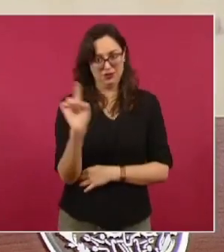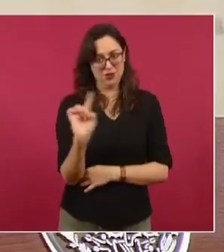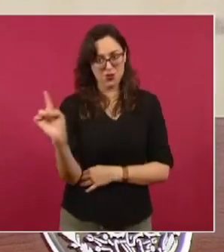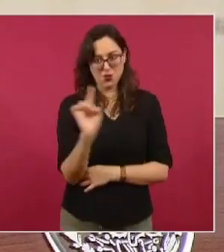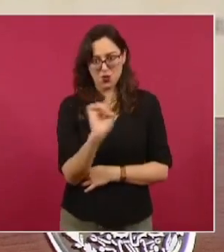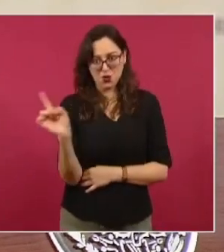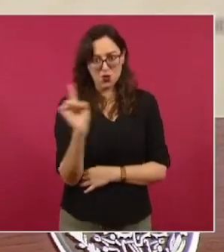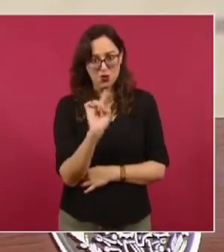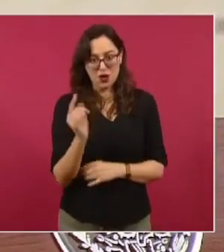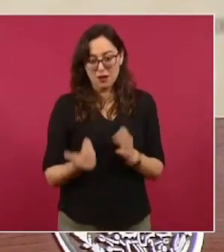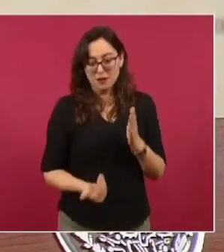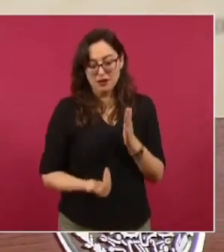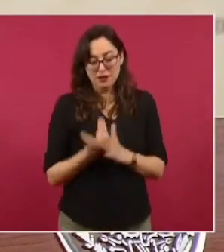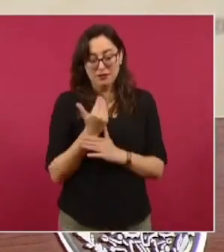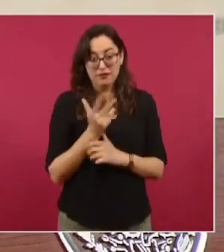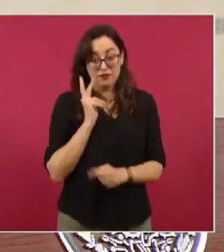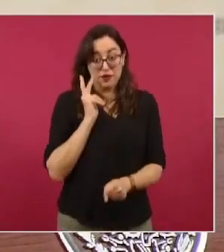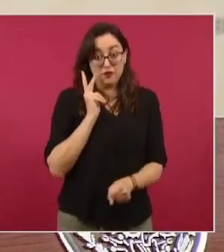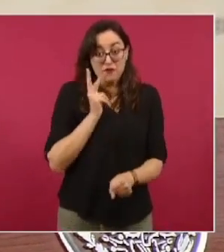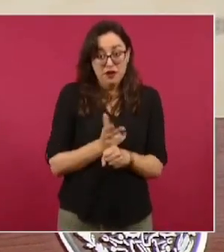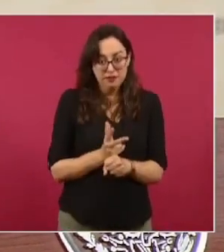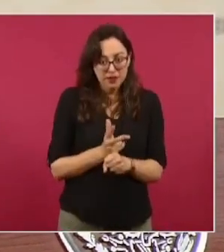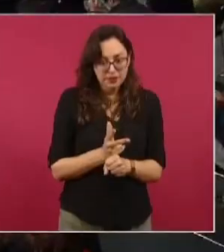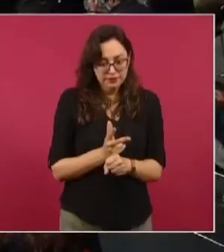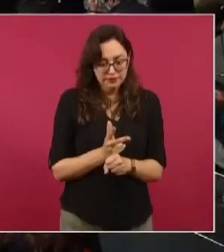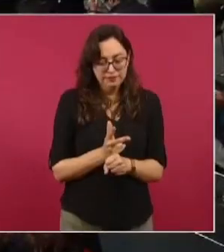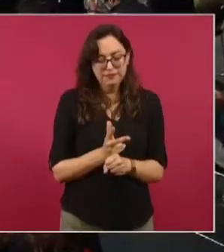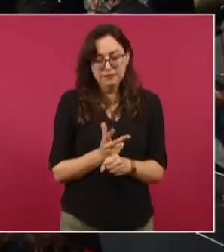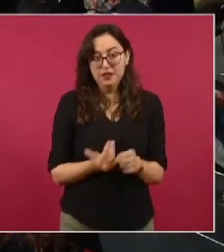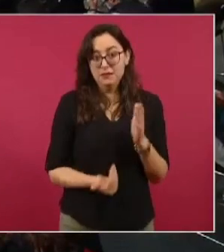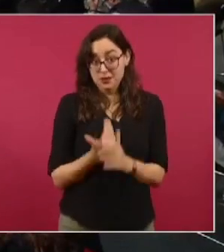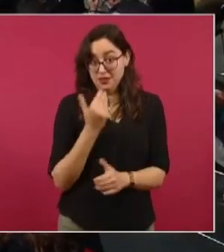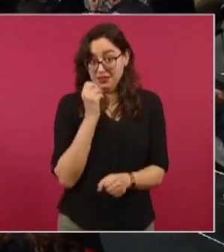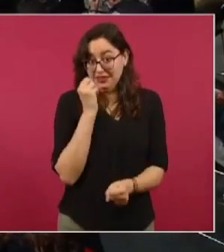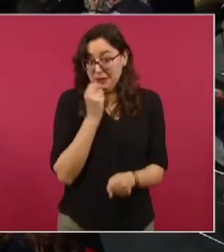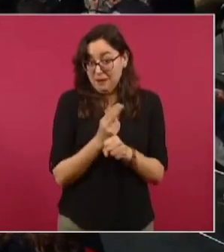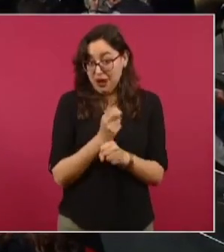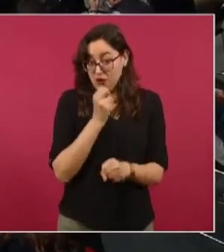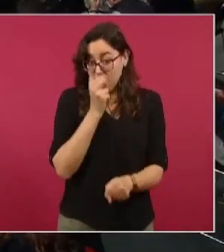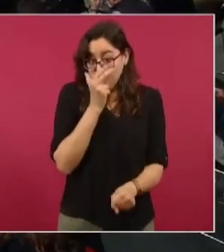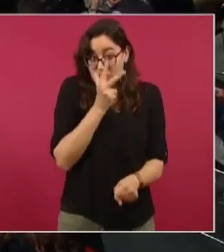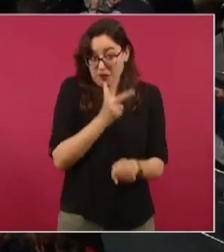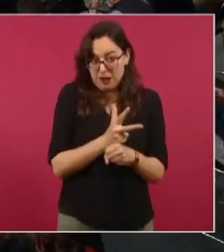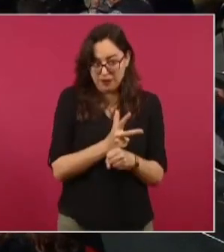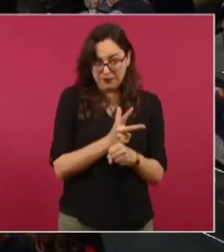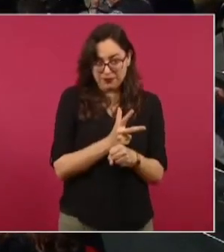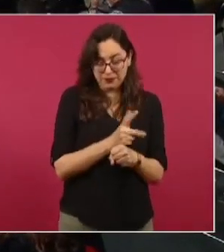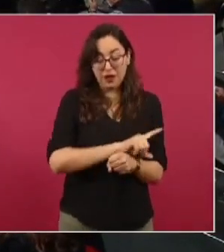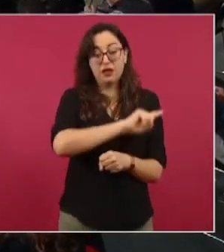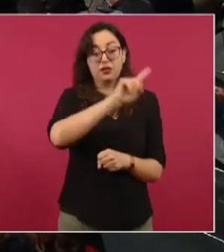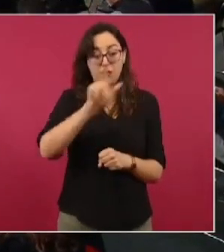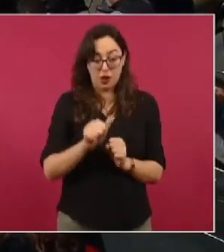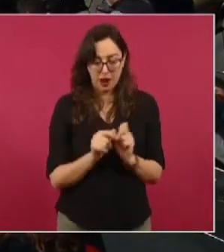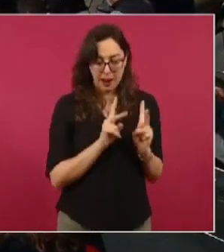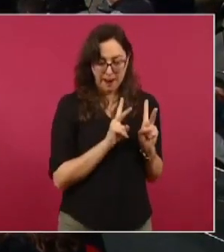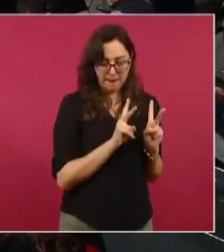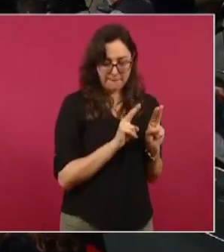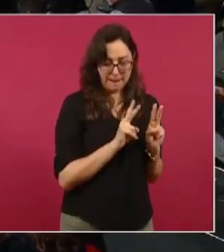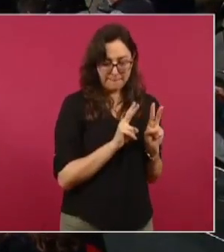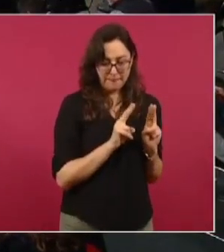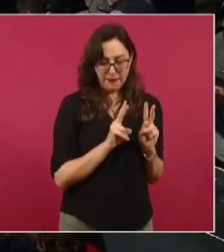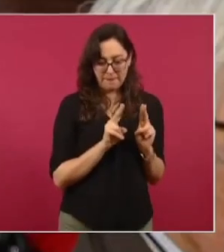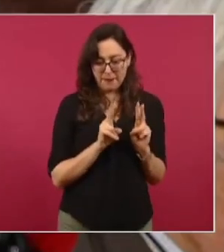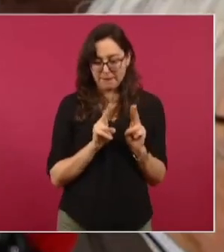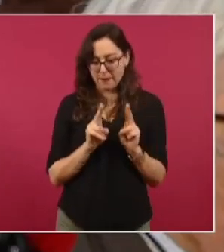la hicieron en la mañana y pasó en el noticiero de la noche 24 horas Jacobo con el